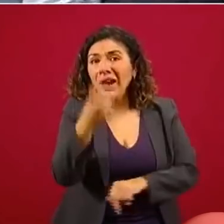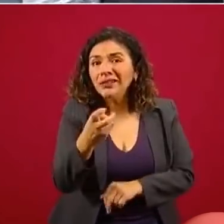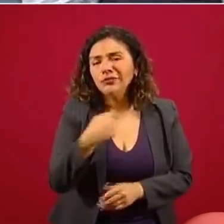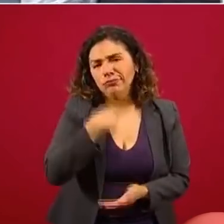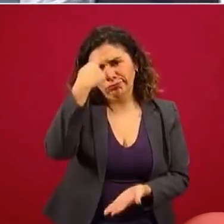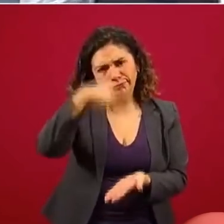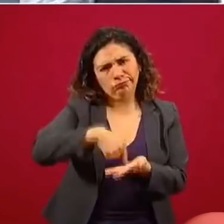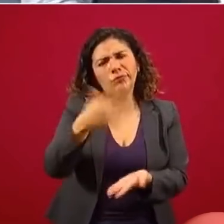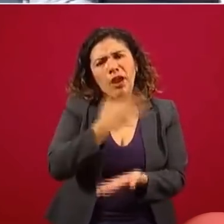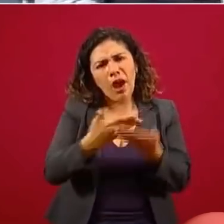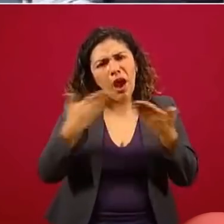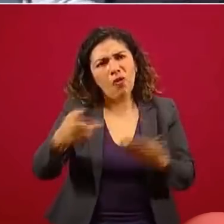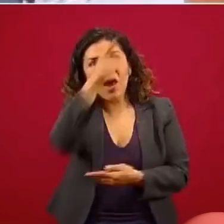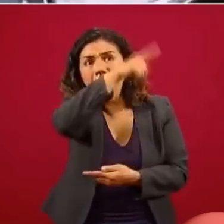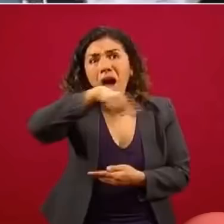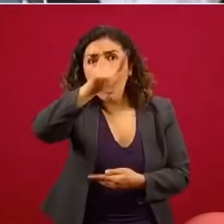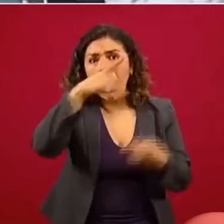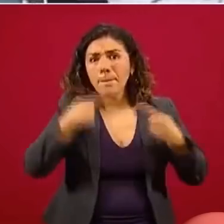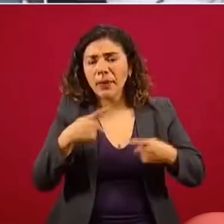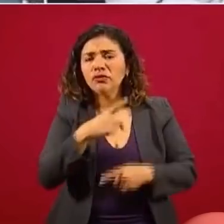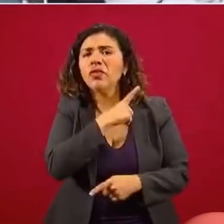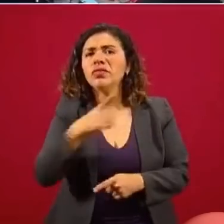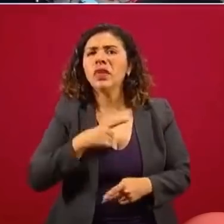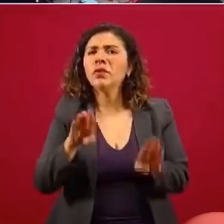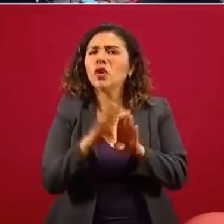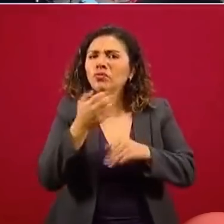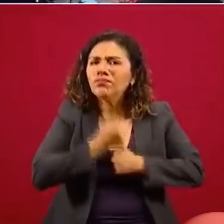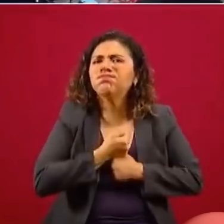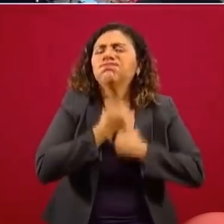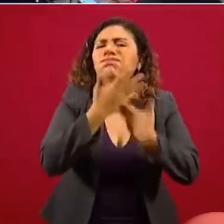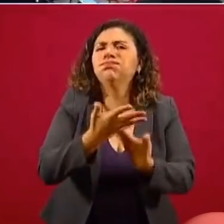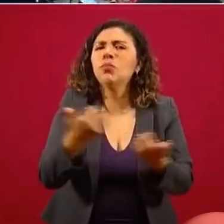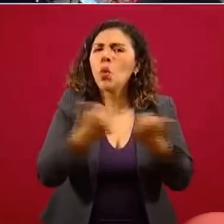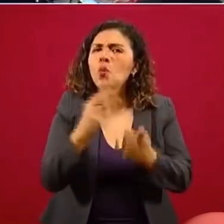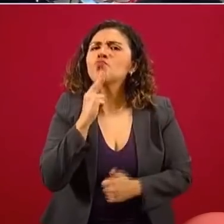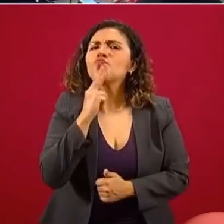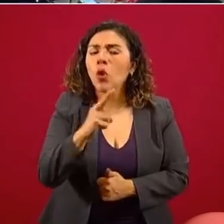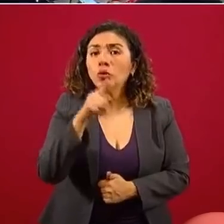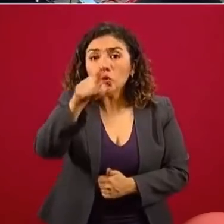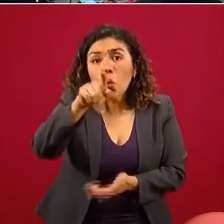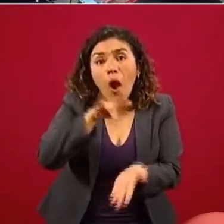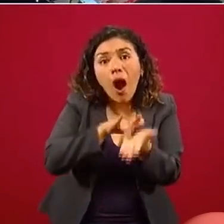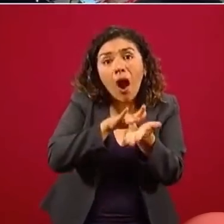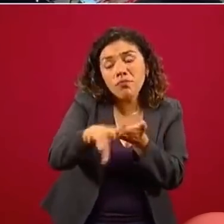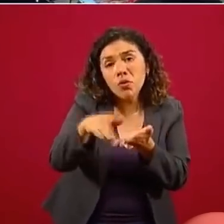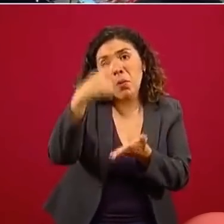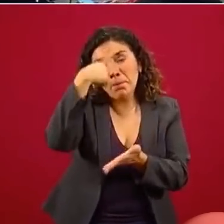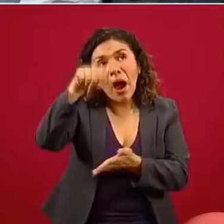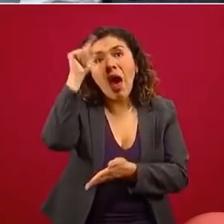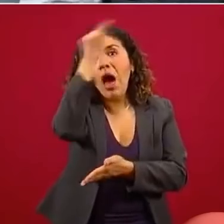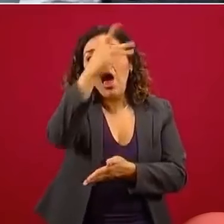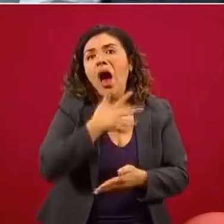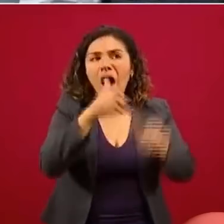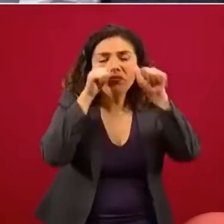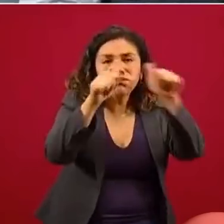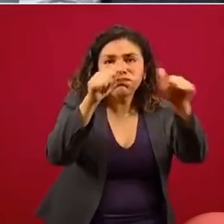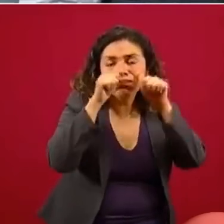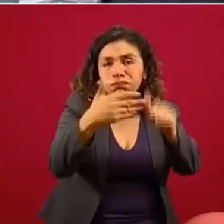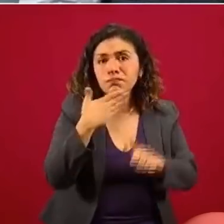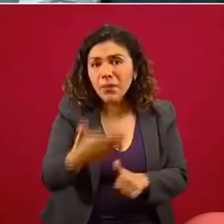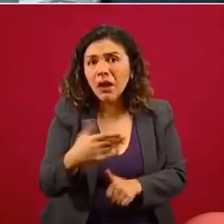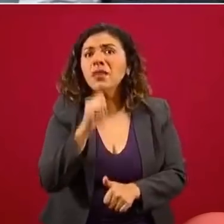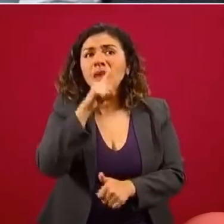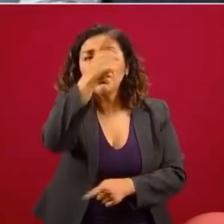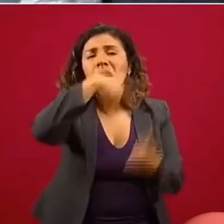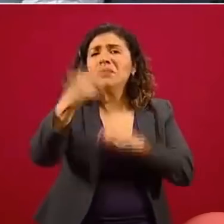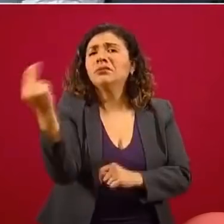es tiempo de que ellos tengan una voz por parte de usted para allá, para que los atiendan. Y también están